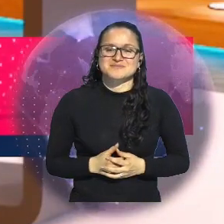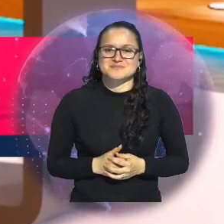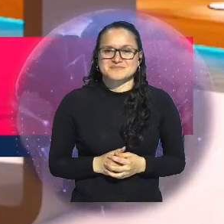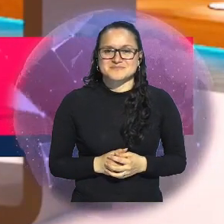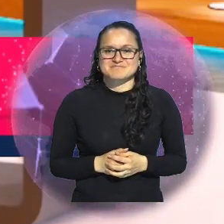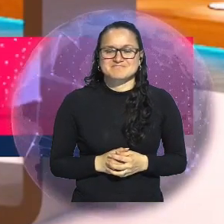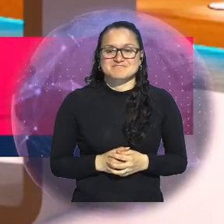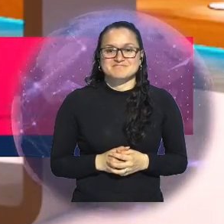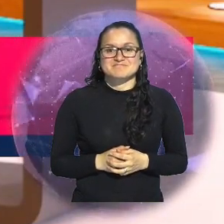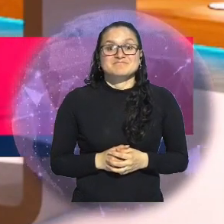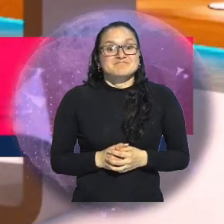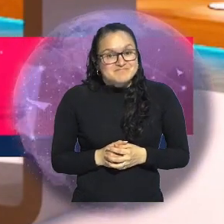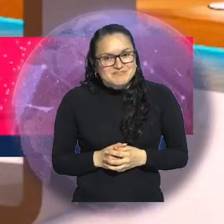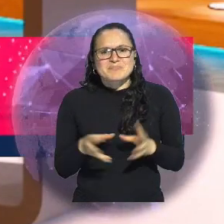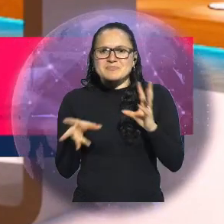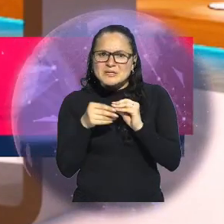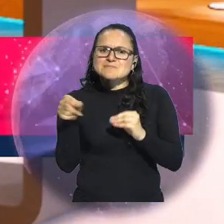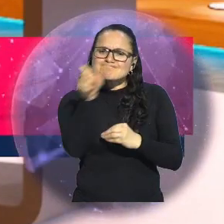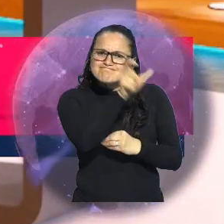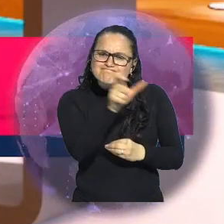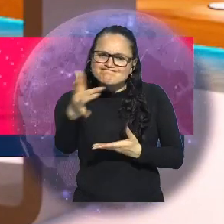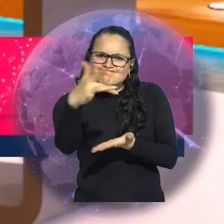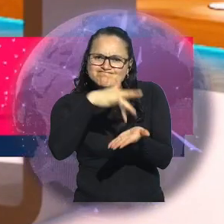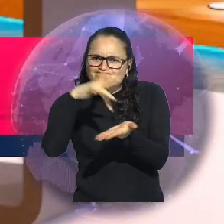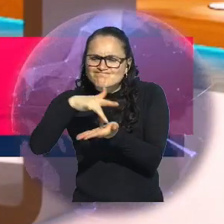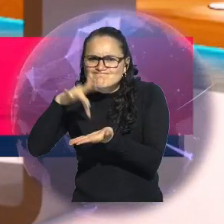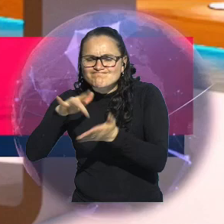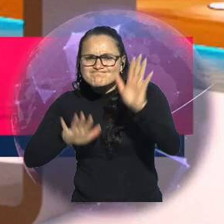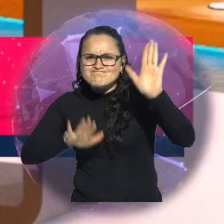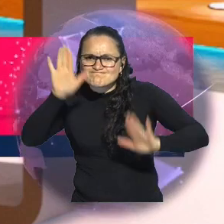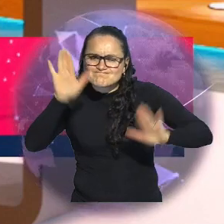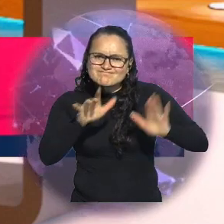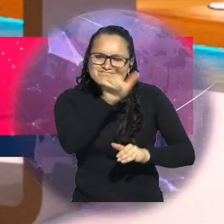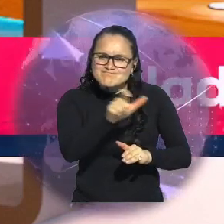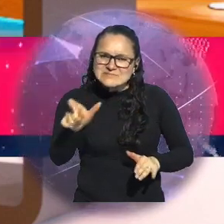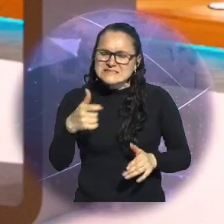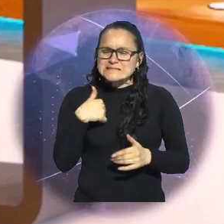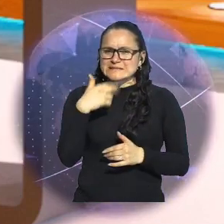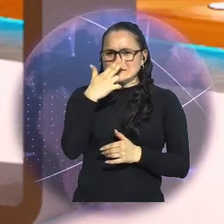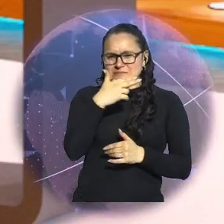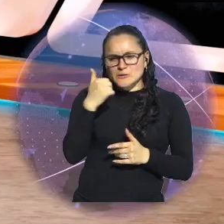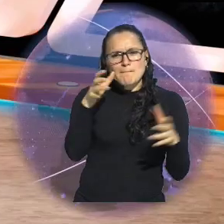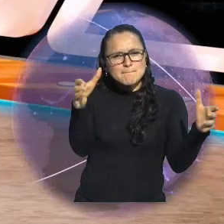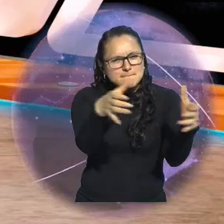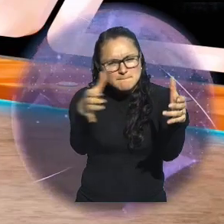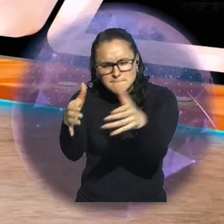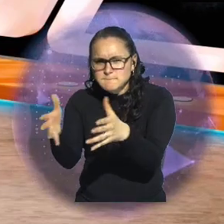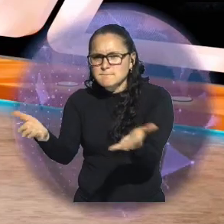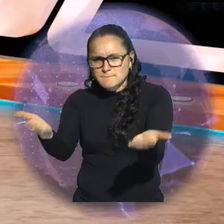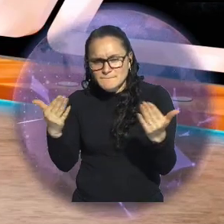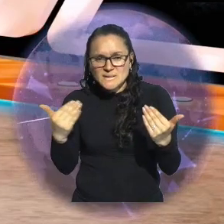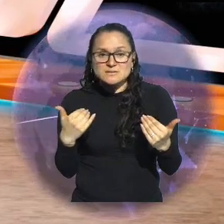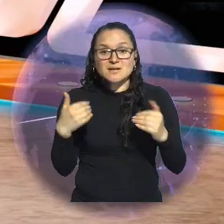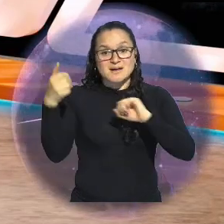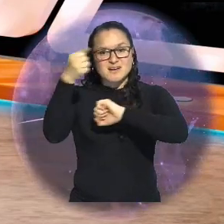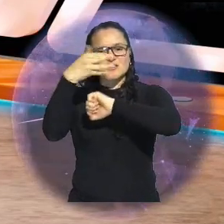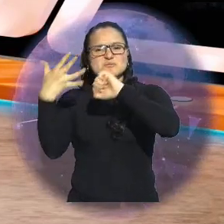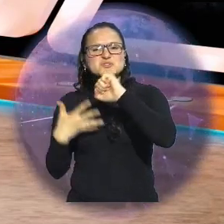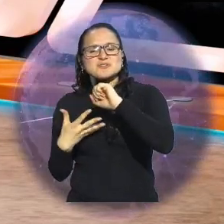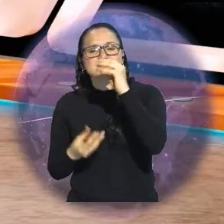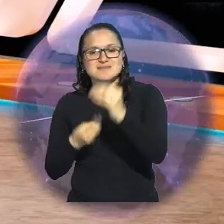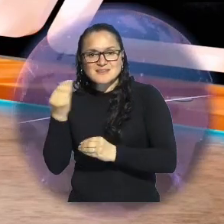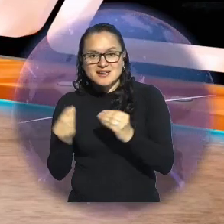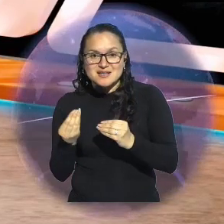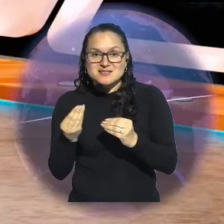estrategia de participación ciudadana y en su compromiso con los diferentes grupos de valor de la entidad la comisión realizó diferentes eventos durante